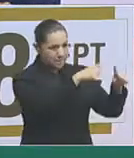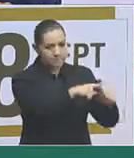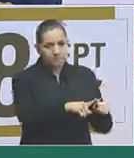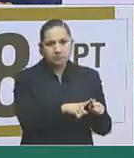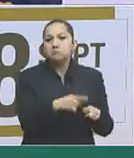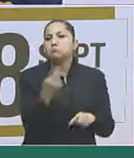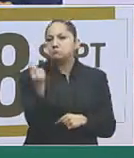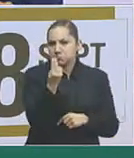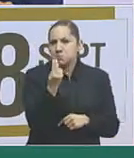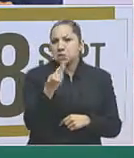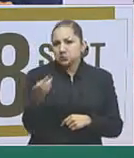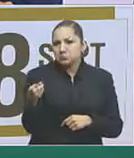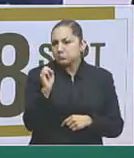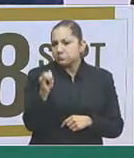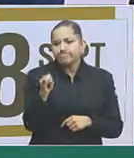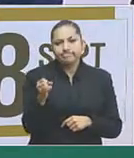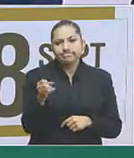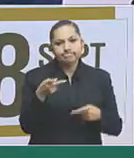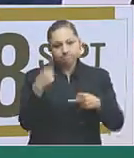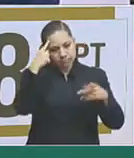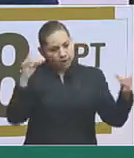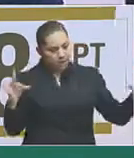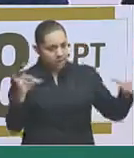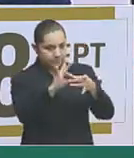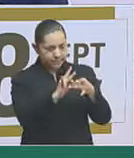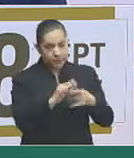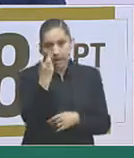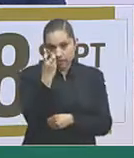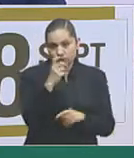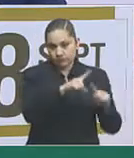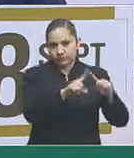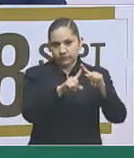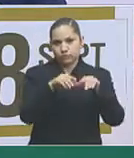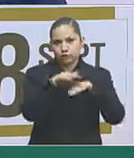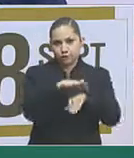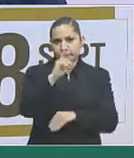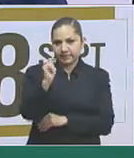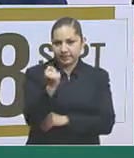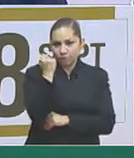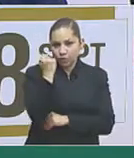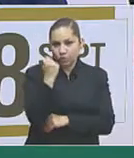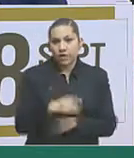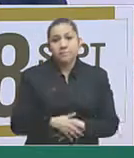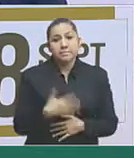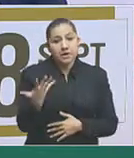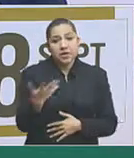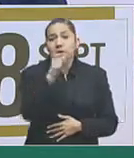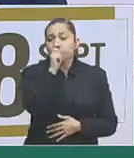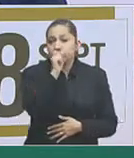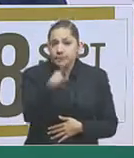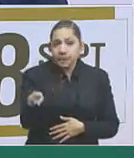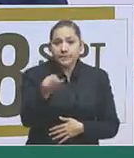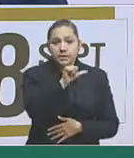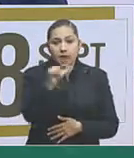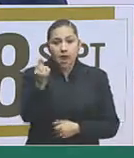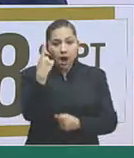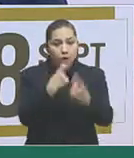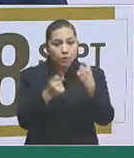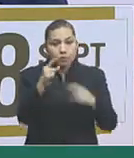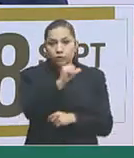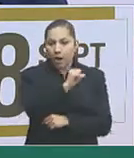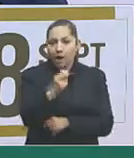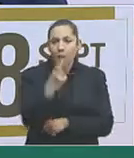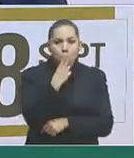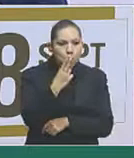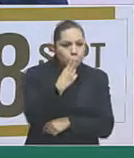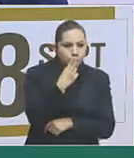empresas proveedoras de esta tecnología pero también de aquellos que hacen uso diario de estas herramientas individuos